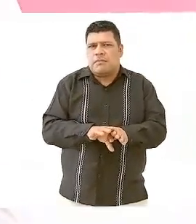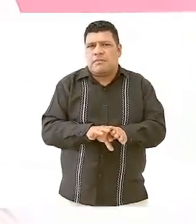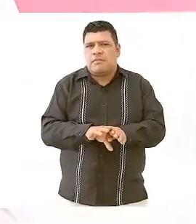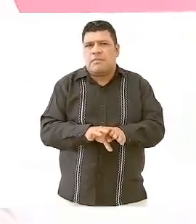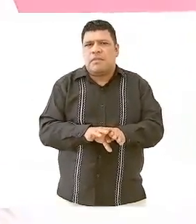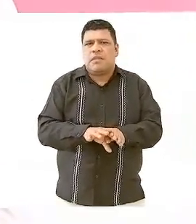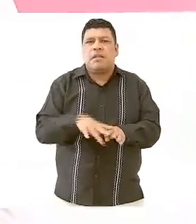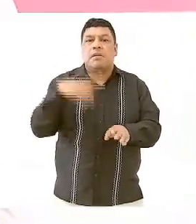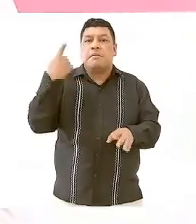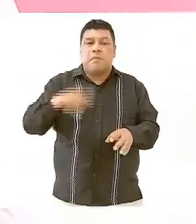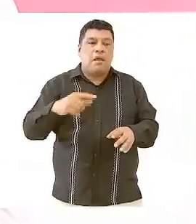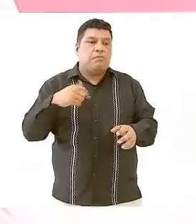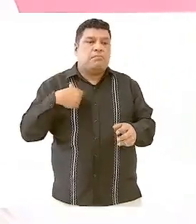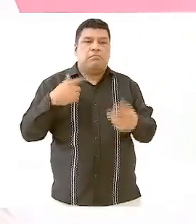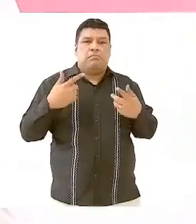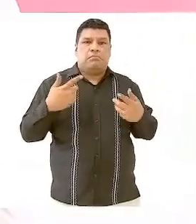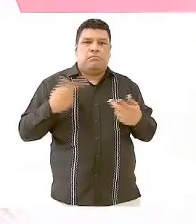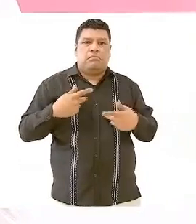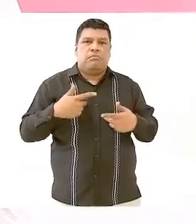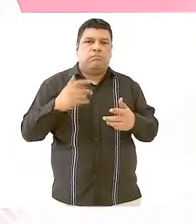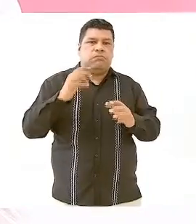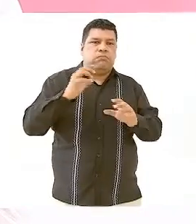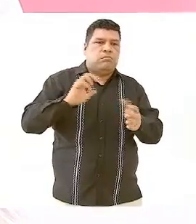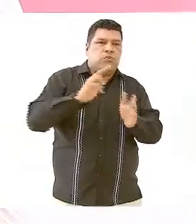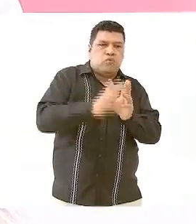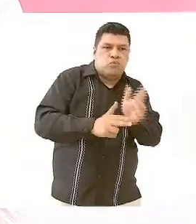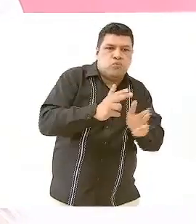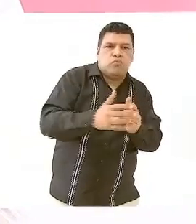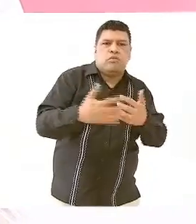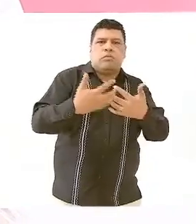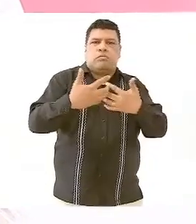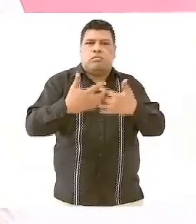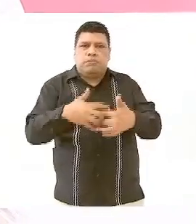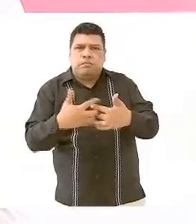de transporte, de industria,